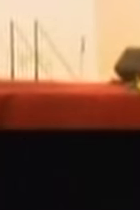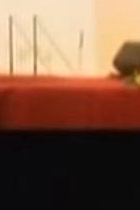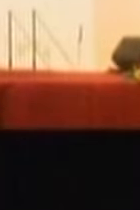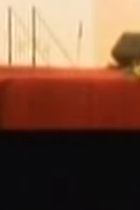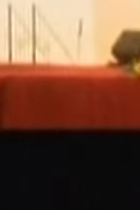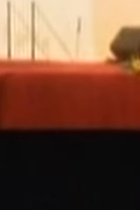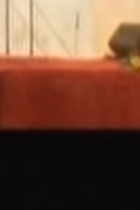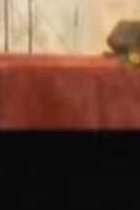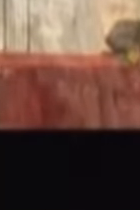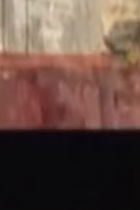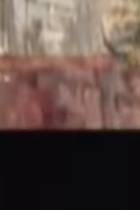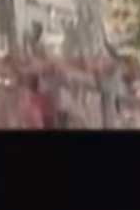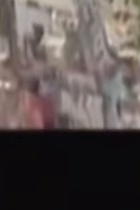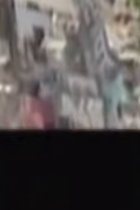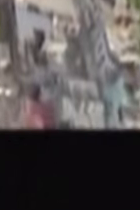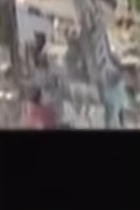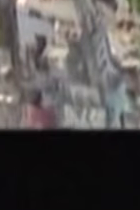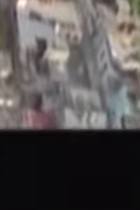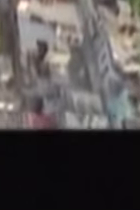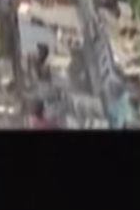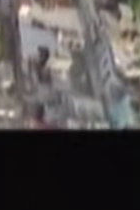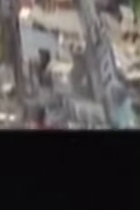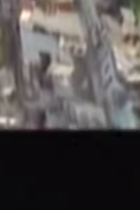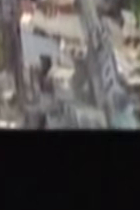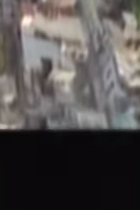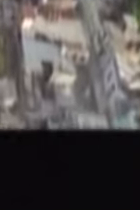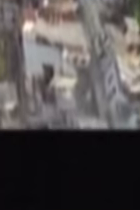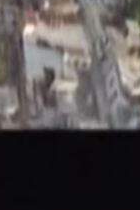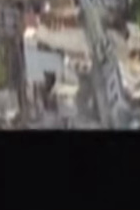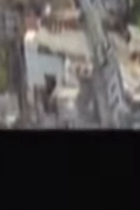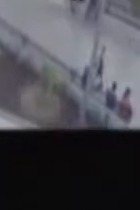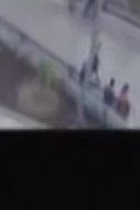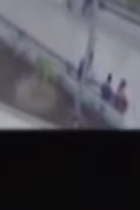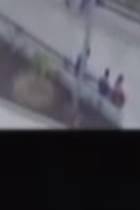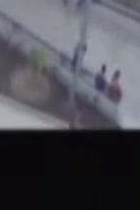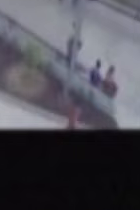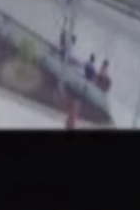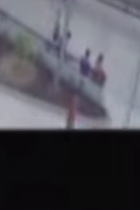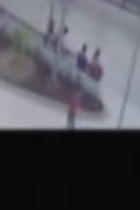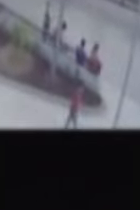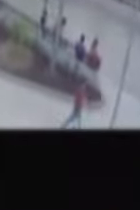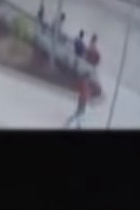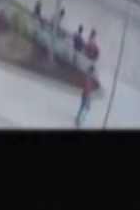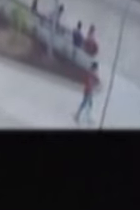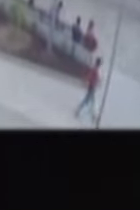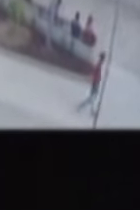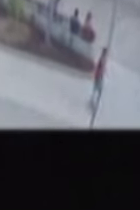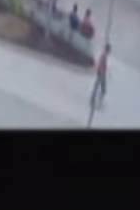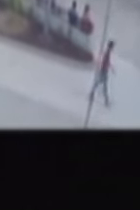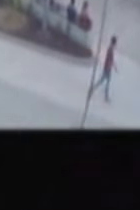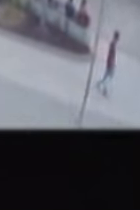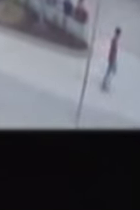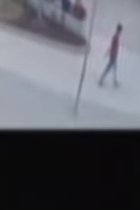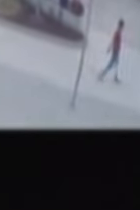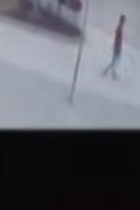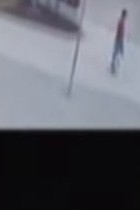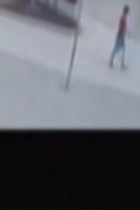Hoy luce bella mi ciudad, la que el patriota quemó.